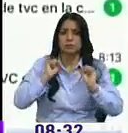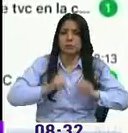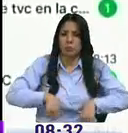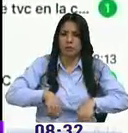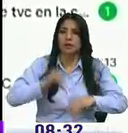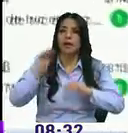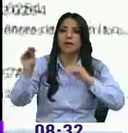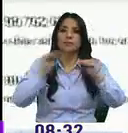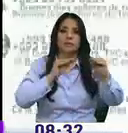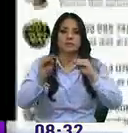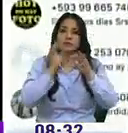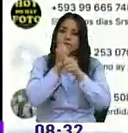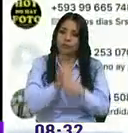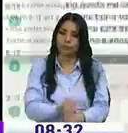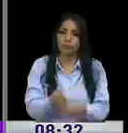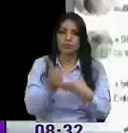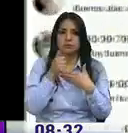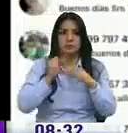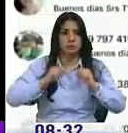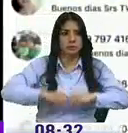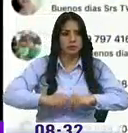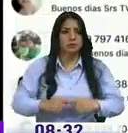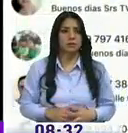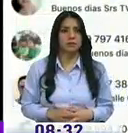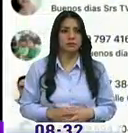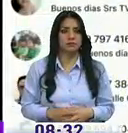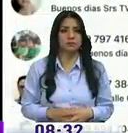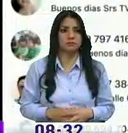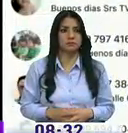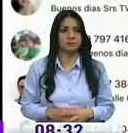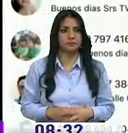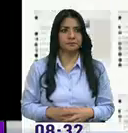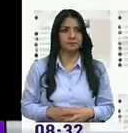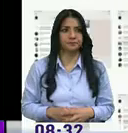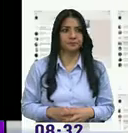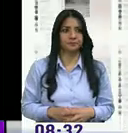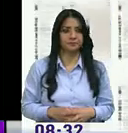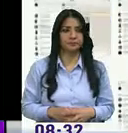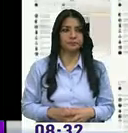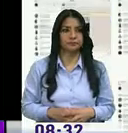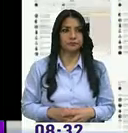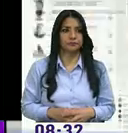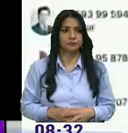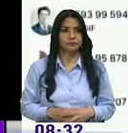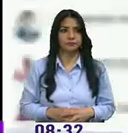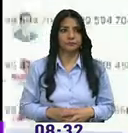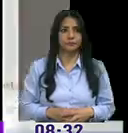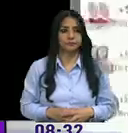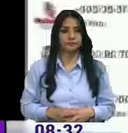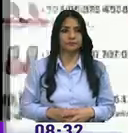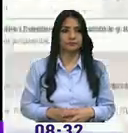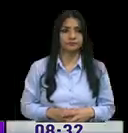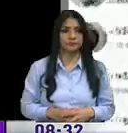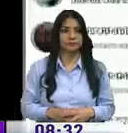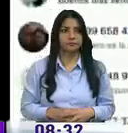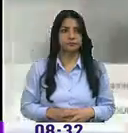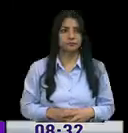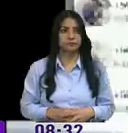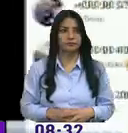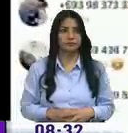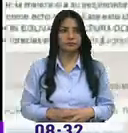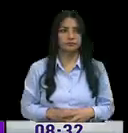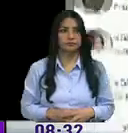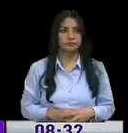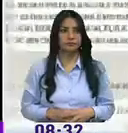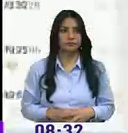02320-1900 o alguna fundación que nos pueda ayudar. Ahí está el auto, mira, de lo que se saltó, y ahí estaba lo que habíamos puesto, dos segundos